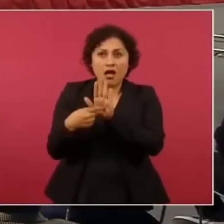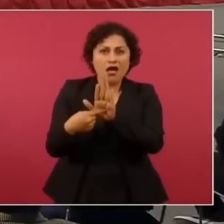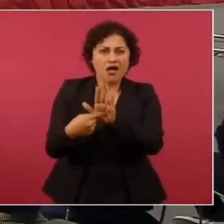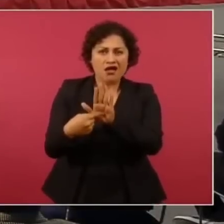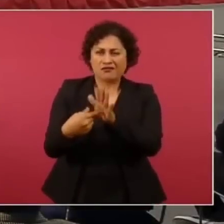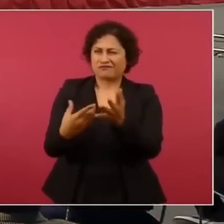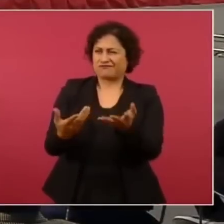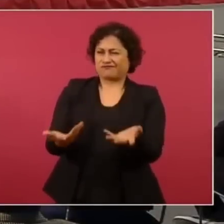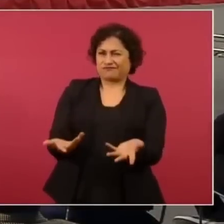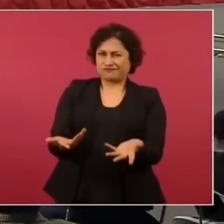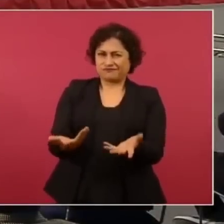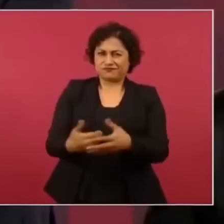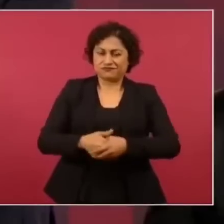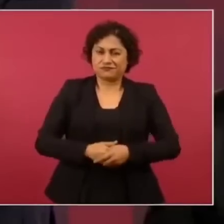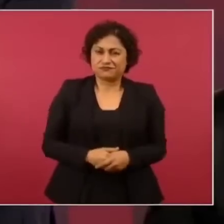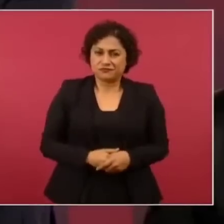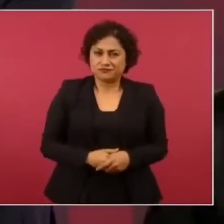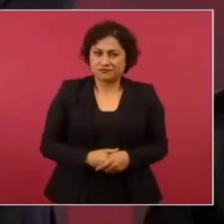a poner